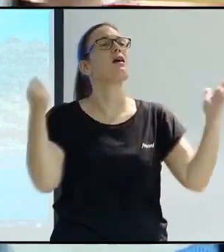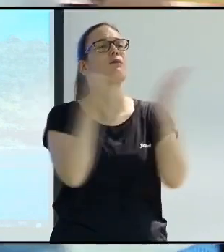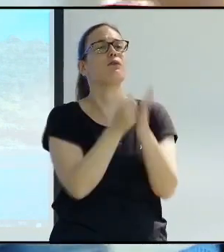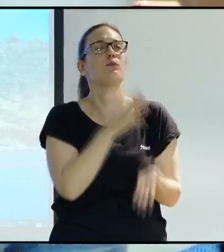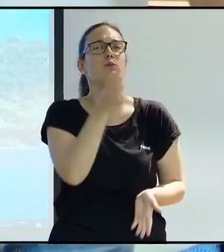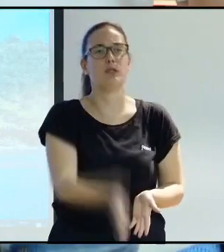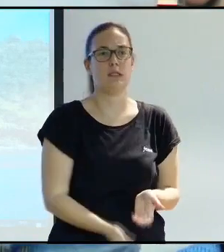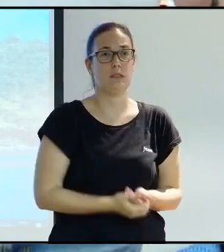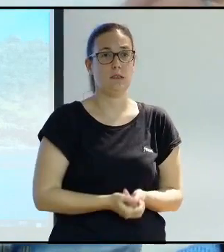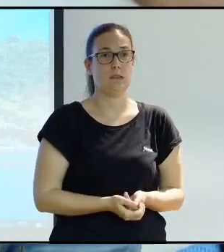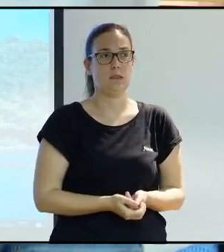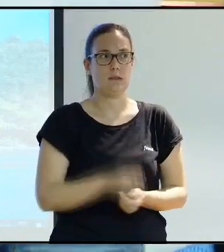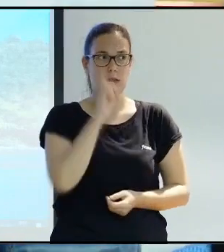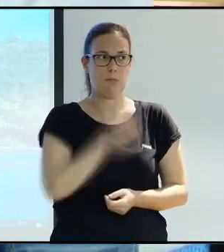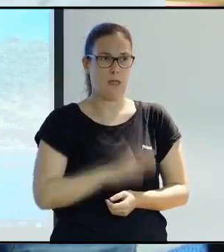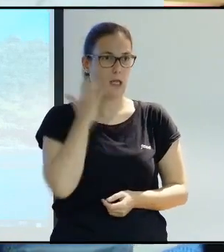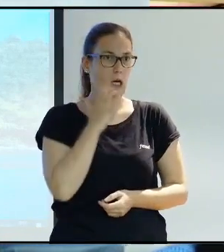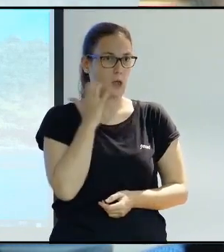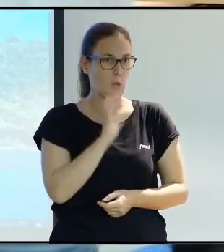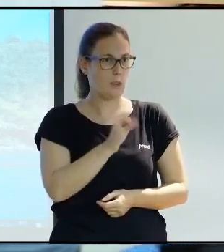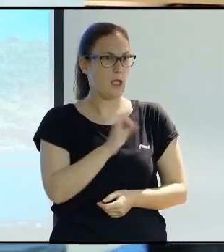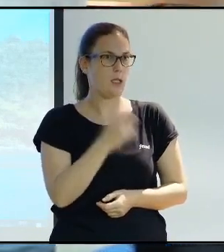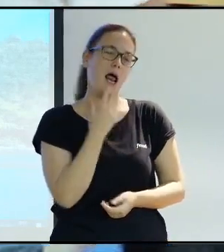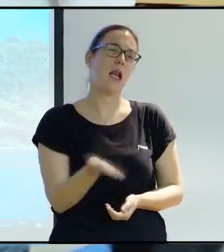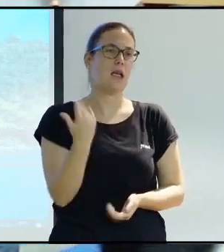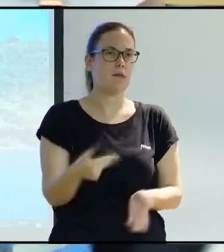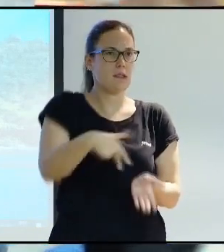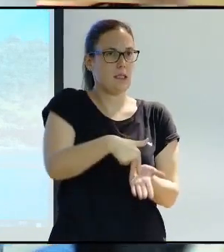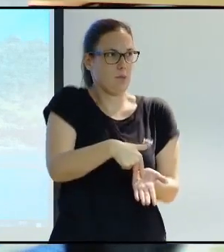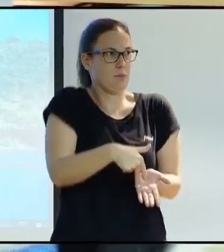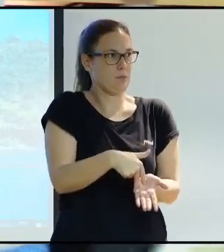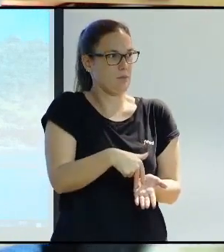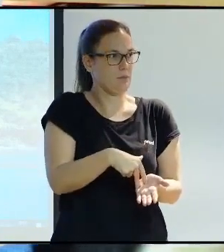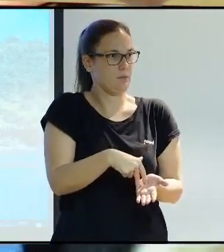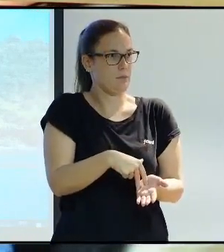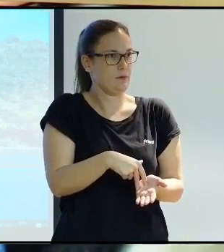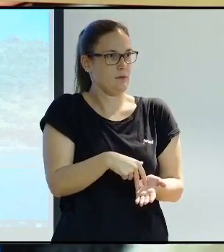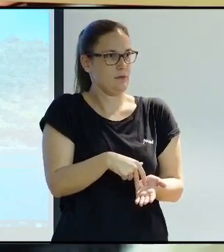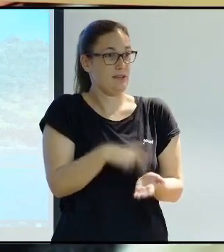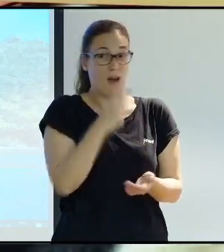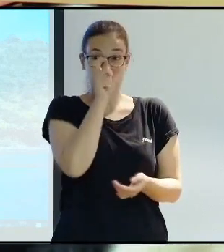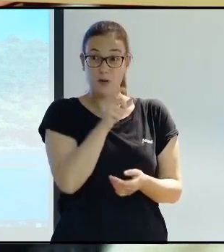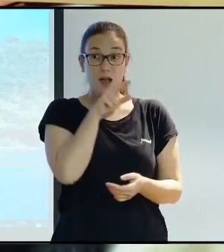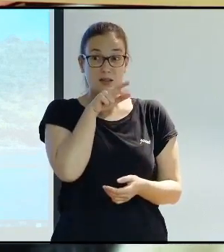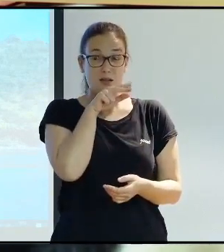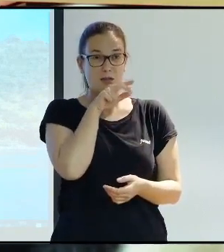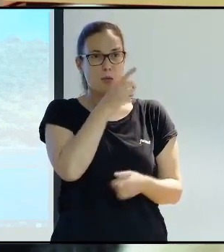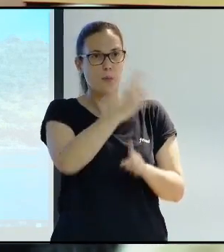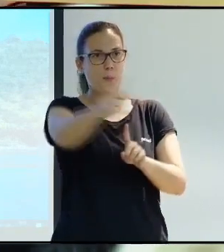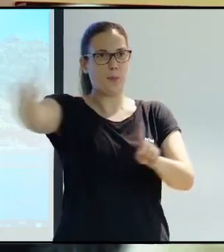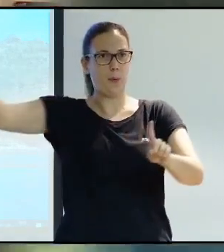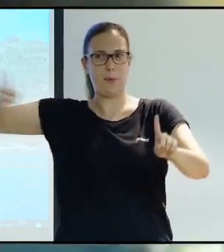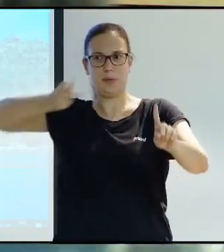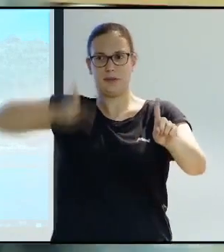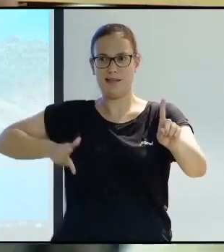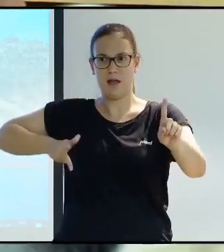Que cuando menos resultará raro, ¿no? Que en un espacio así te digan, ala, levántate. Y el que está hablando se va para atrás y se sienta. ¿No